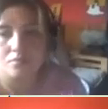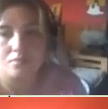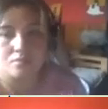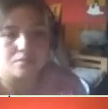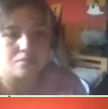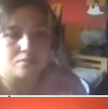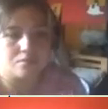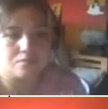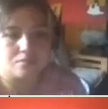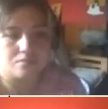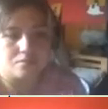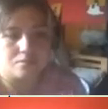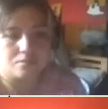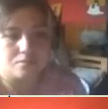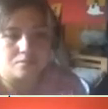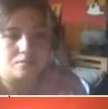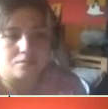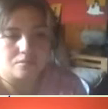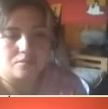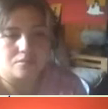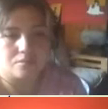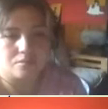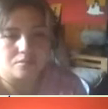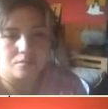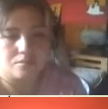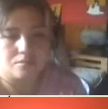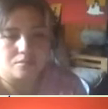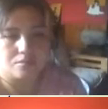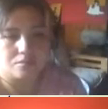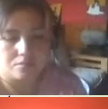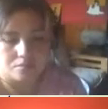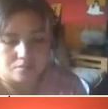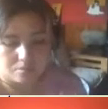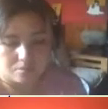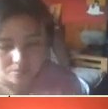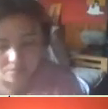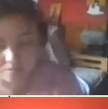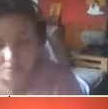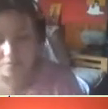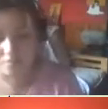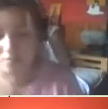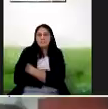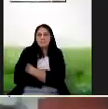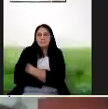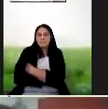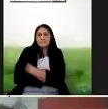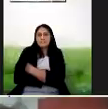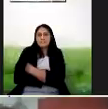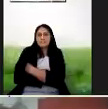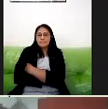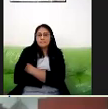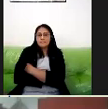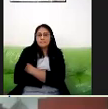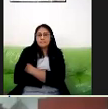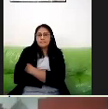circulan células. ¿Qué células circulan dentro de la sangre? A ver, ¿quién sabe? Después lo vamos a trabajar más a profundidad, pero a ver, ¿quién se